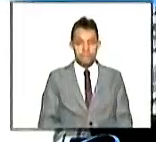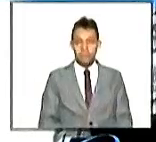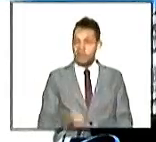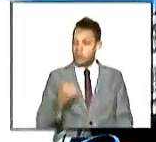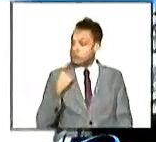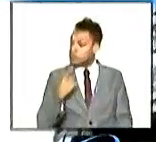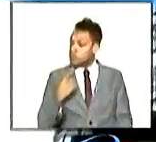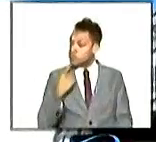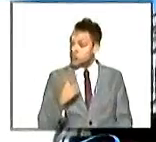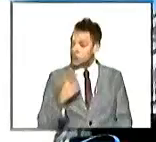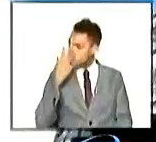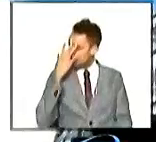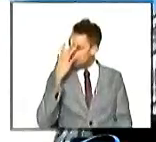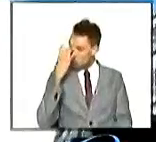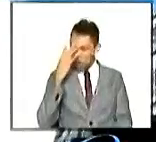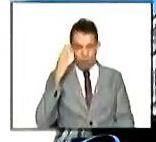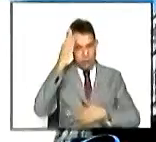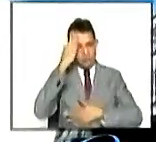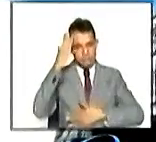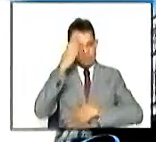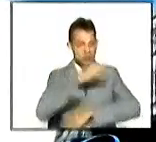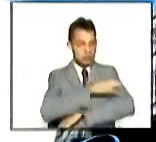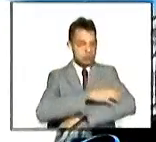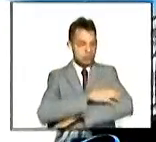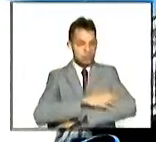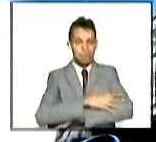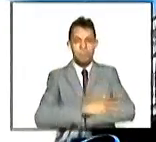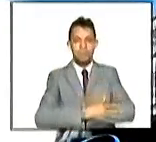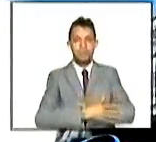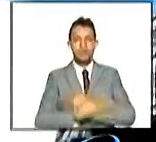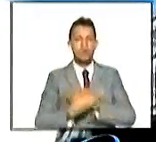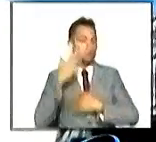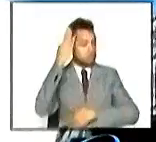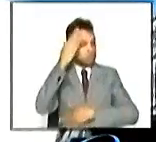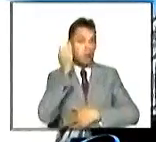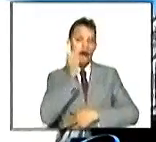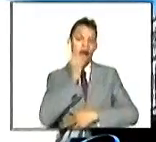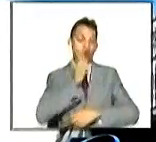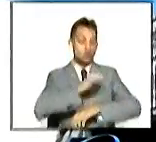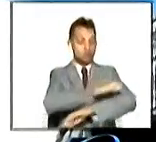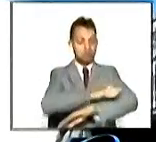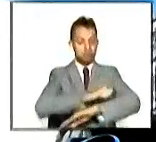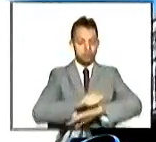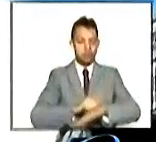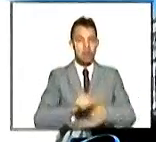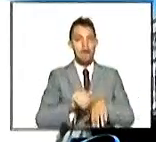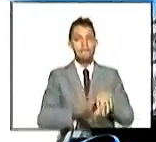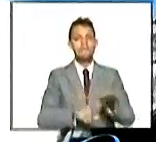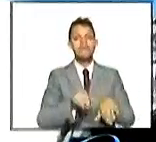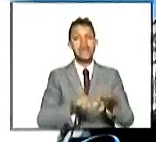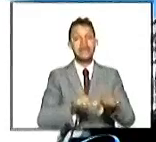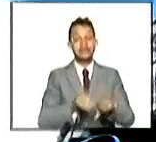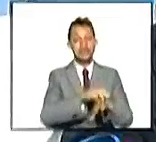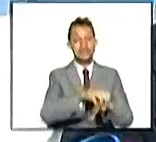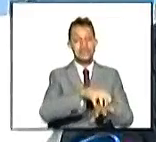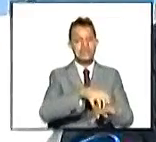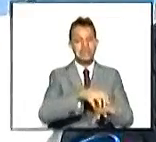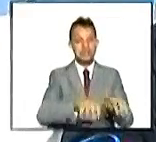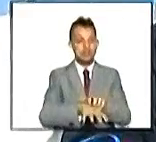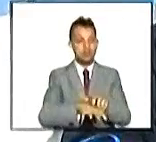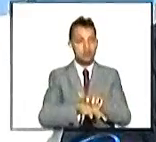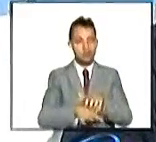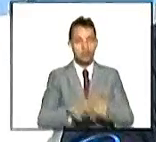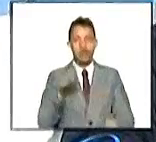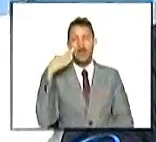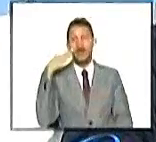Valencia, ¿por qué cada que me baño me da picor en las piernas? Llevo años así, a veces me da en el cuerpo. Es muy frecuente, muchas